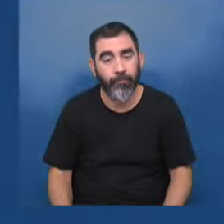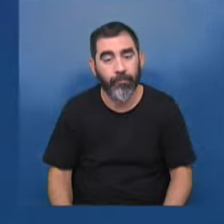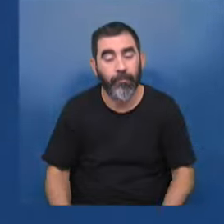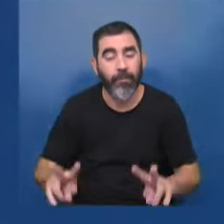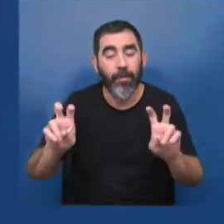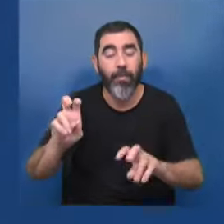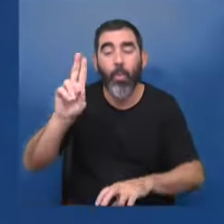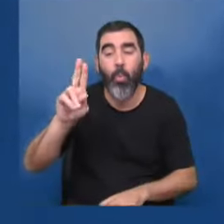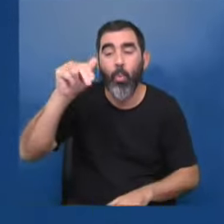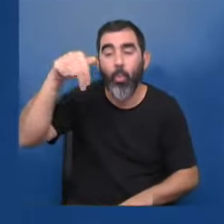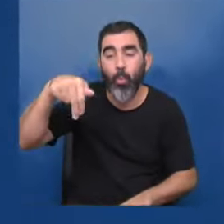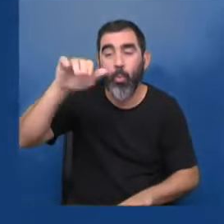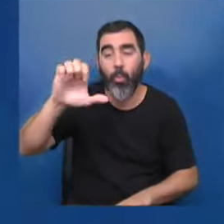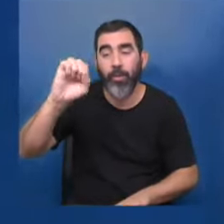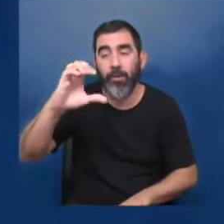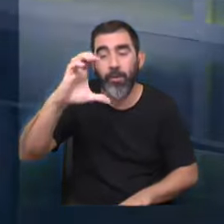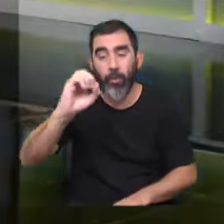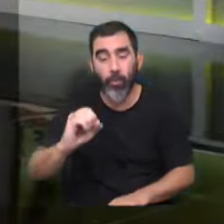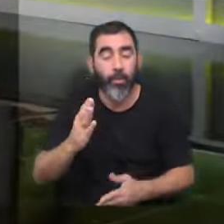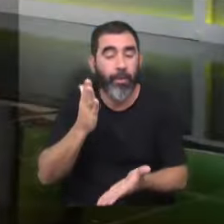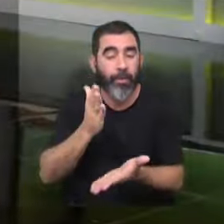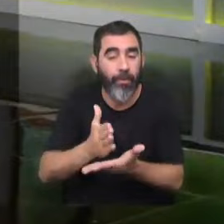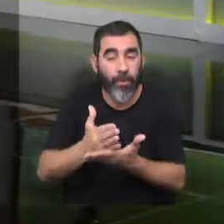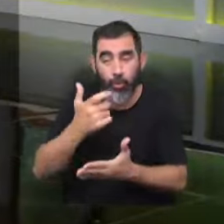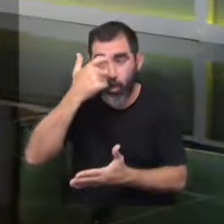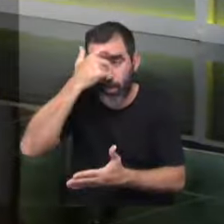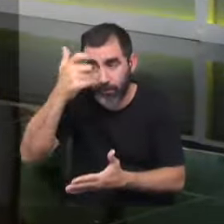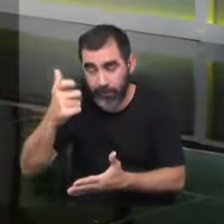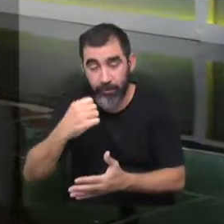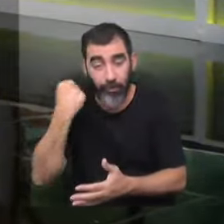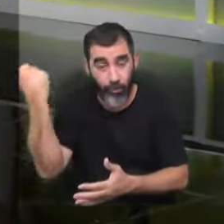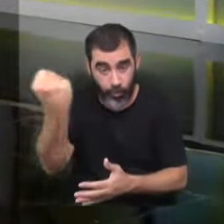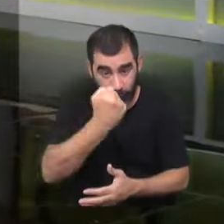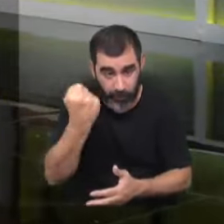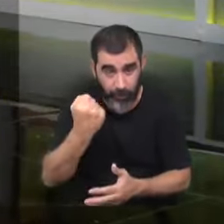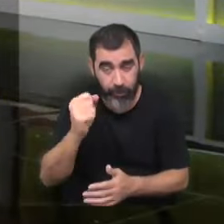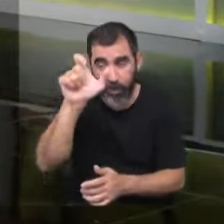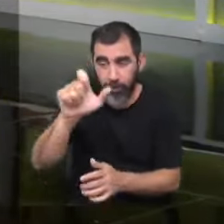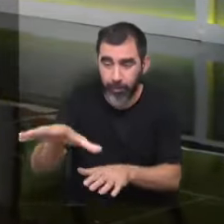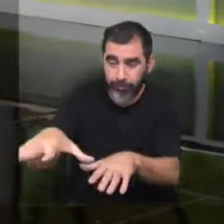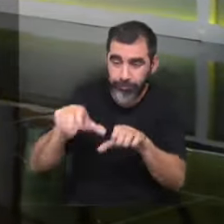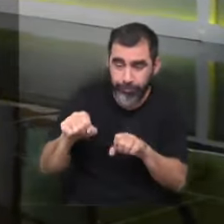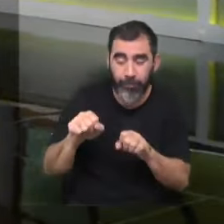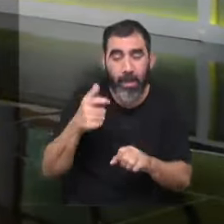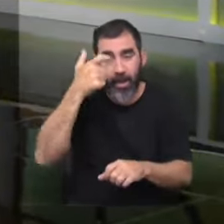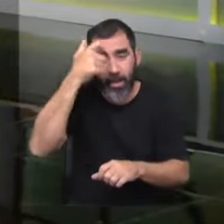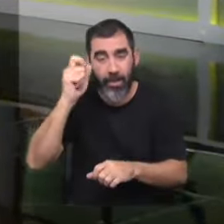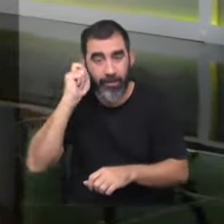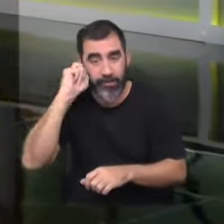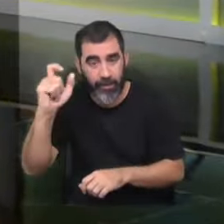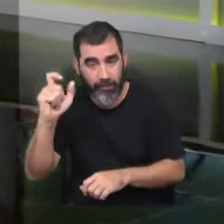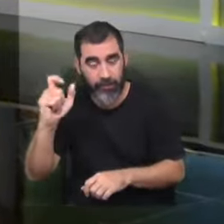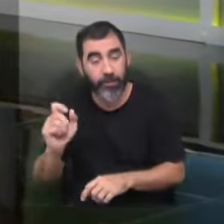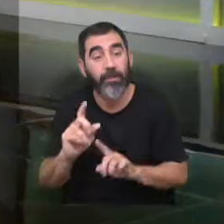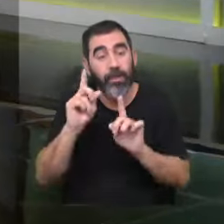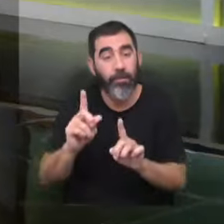UNESCO, está trabajar por el derecho a la ciencia, ¿no? Porque la gente se empodere, se apropie del conocimiento científico